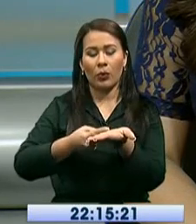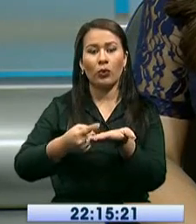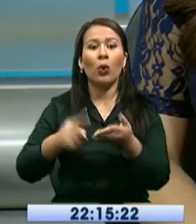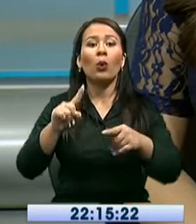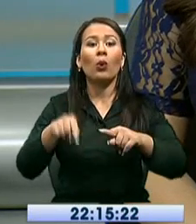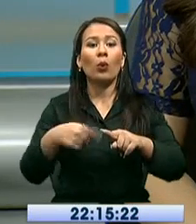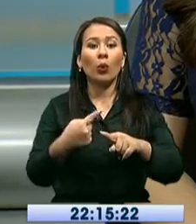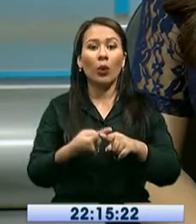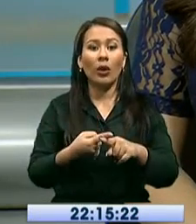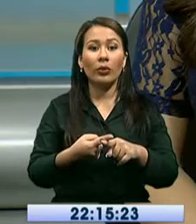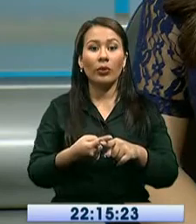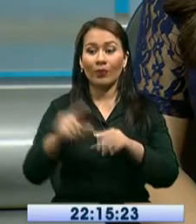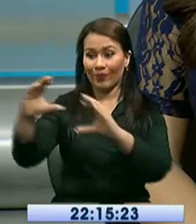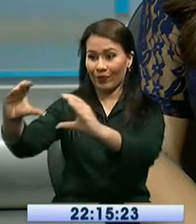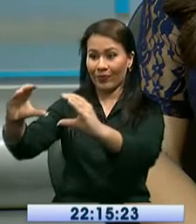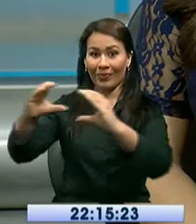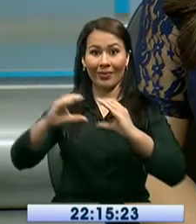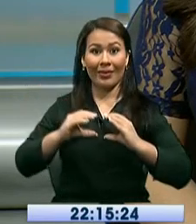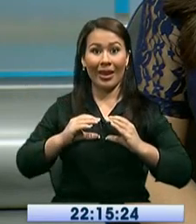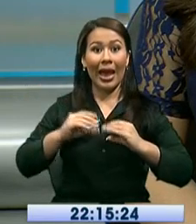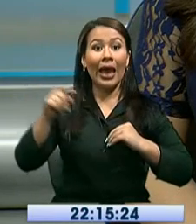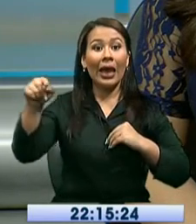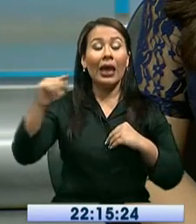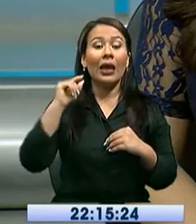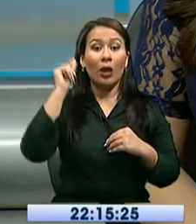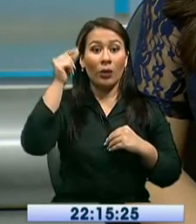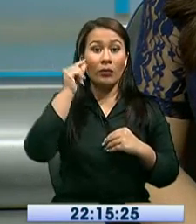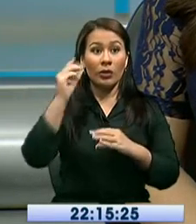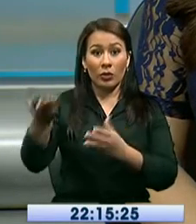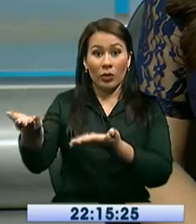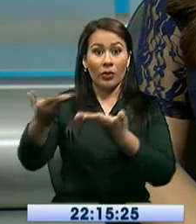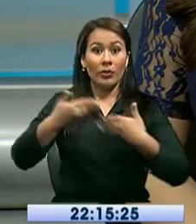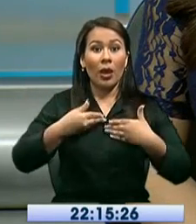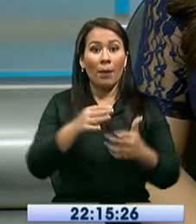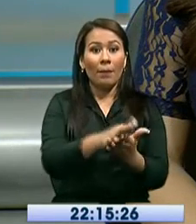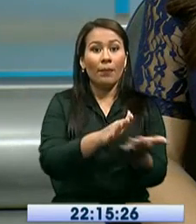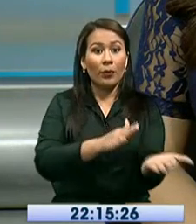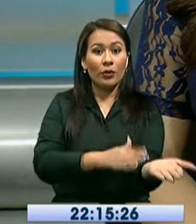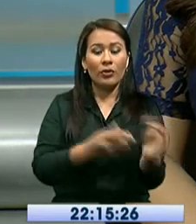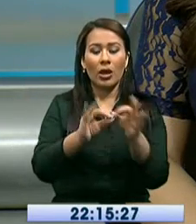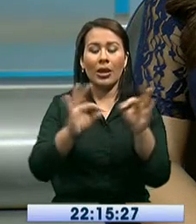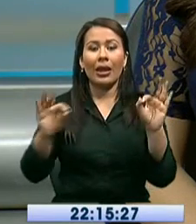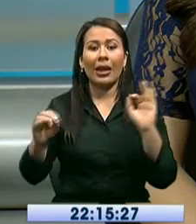Ejecutivo. Además, se registraron algunos cambios en la redacción del proyecto.